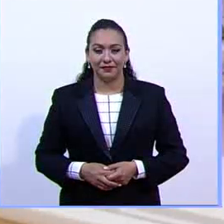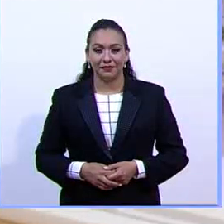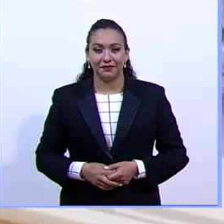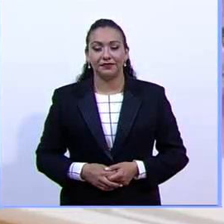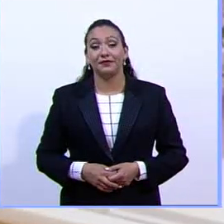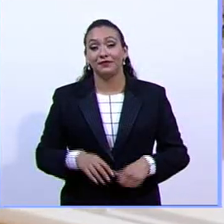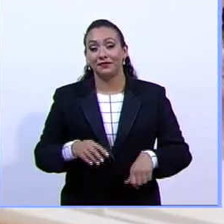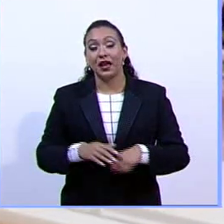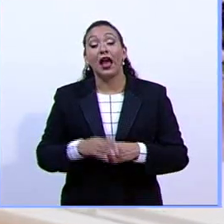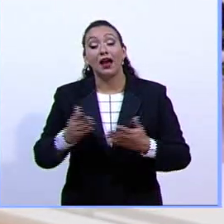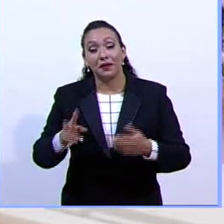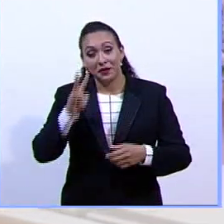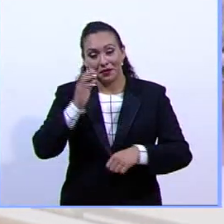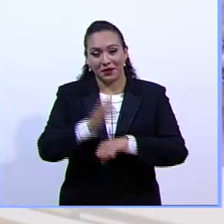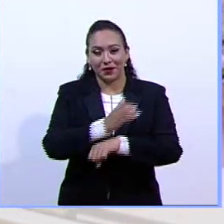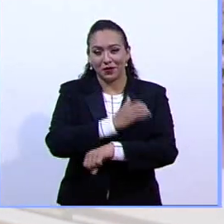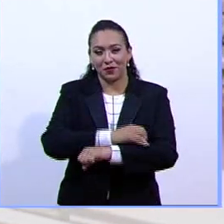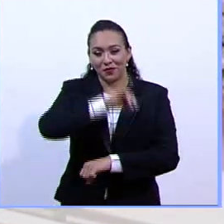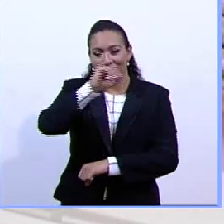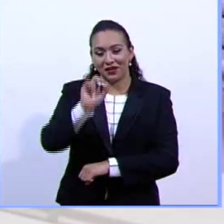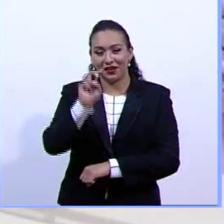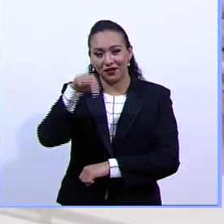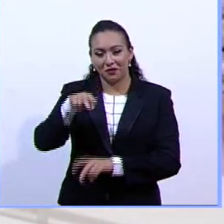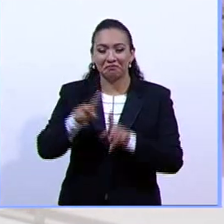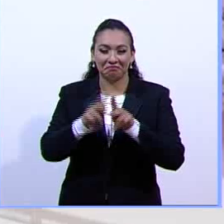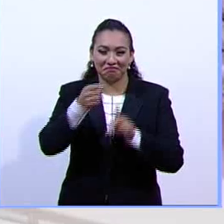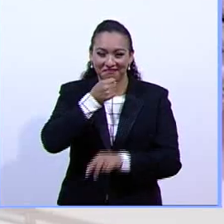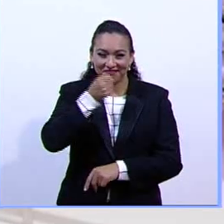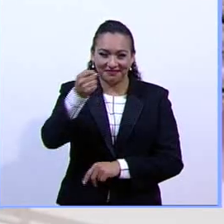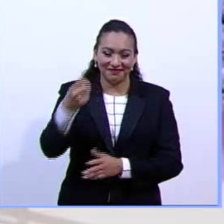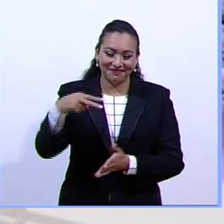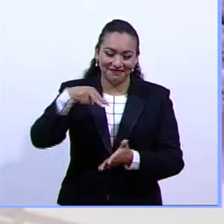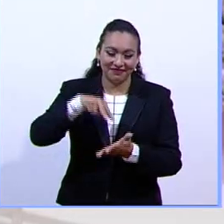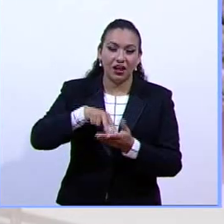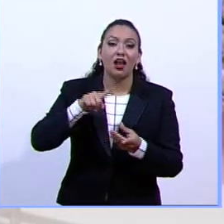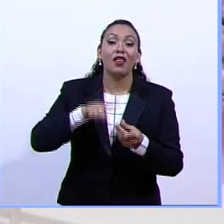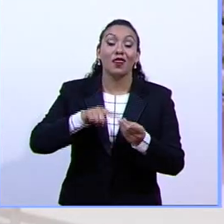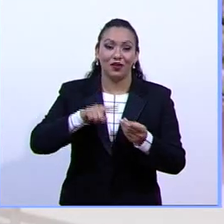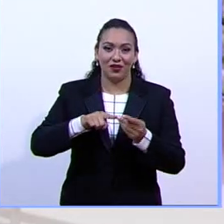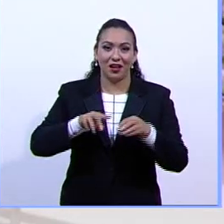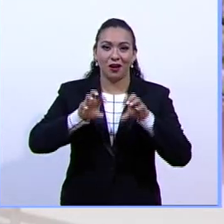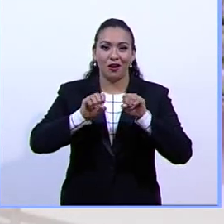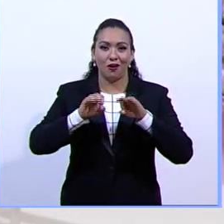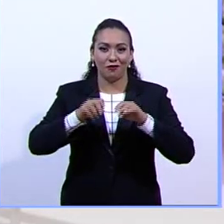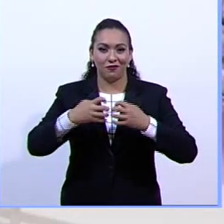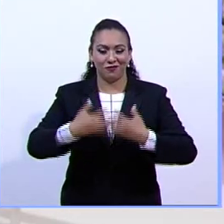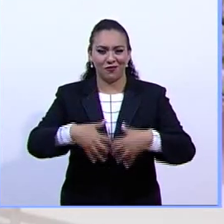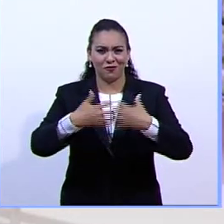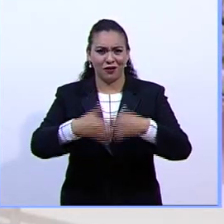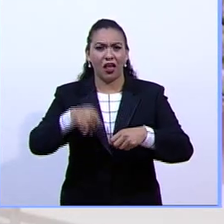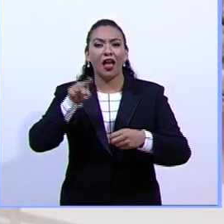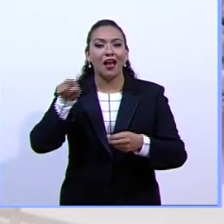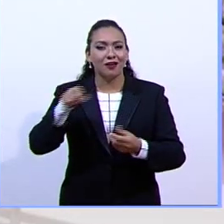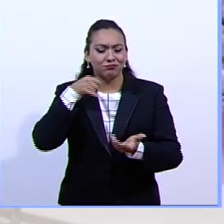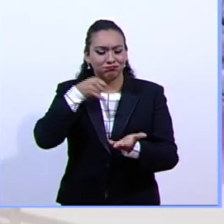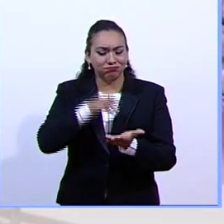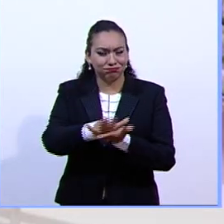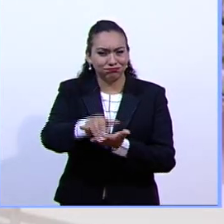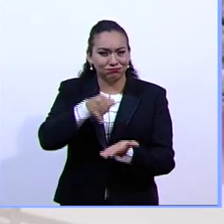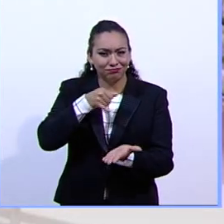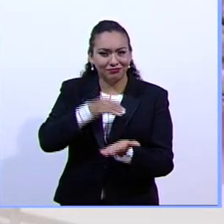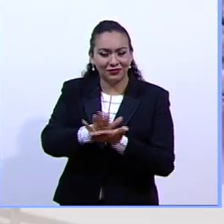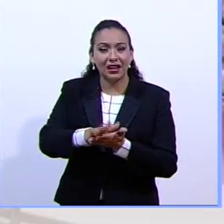Y vámonos ahora con mi compañero Juan Carlos González, quien se encuentra en las instalaciones de Talleres Gráficos de México, donde inició ya la producción